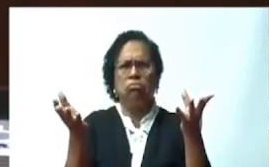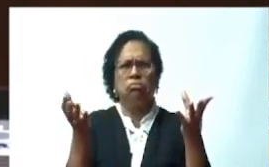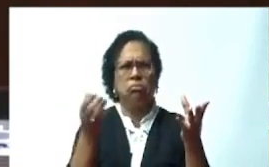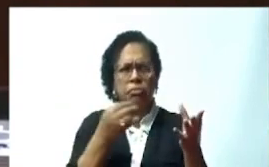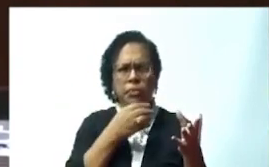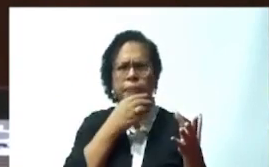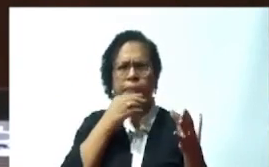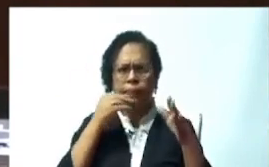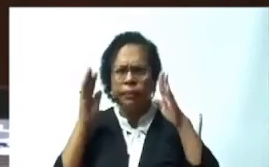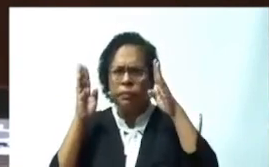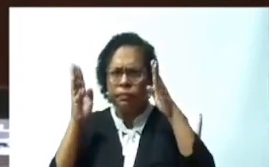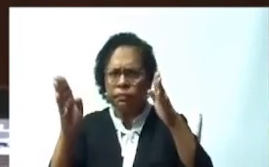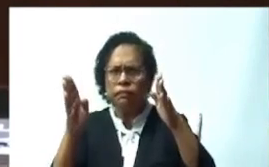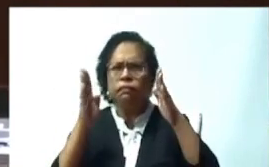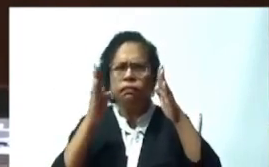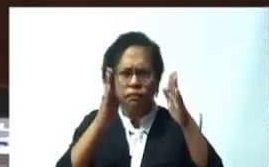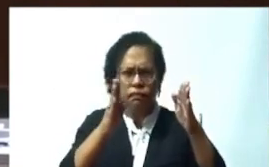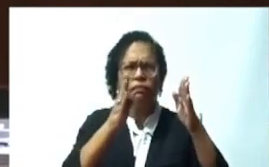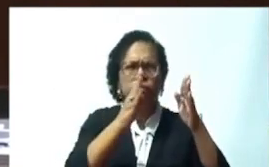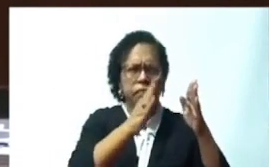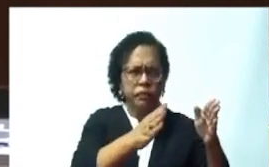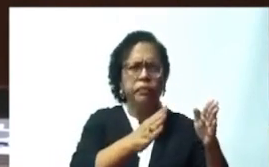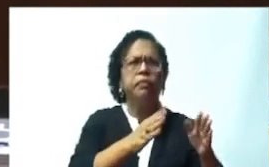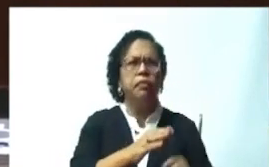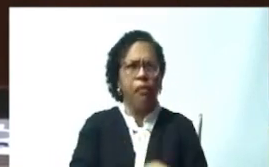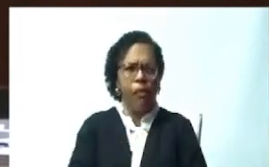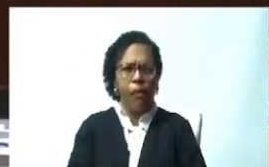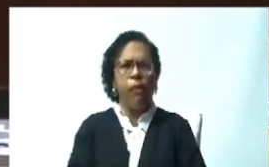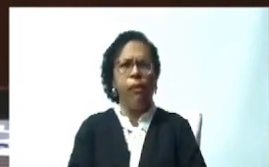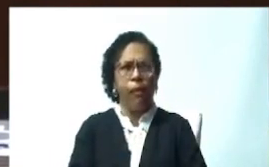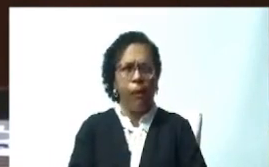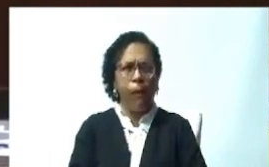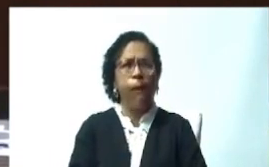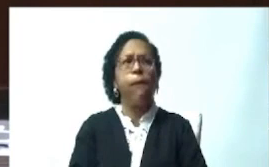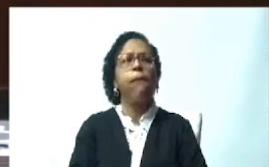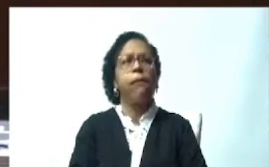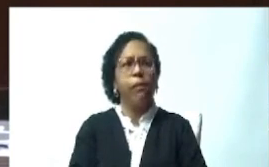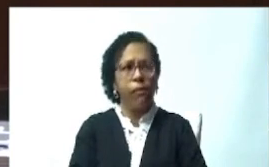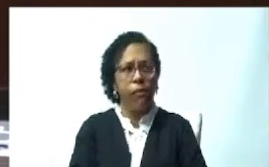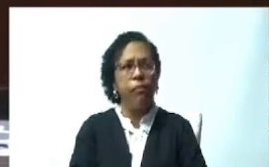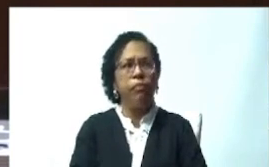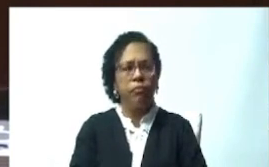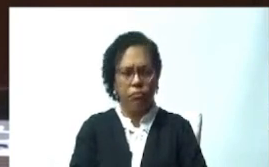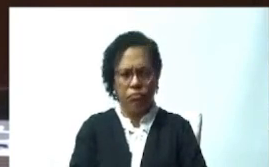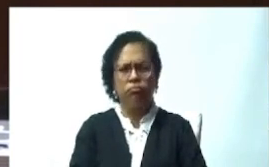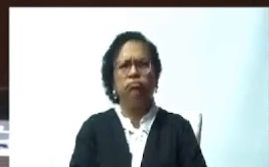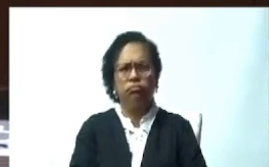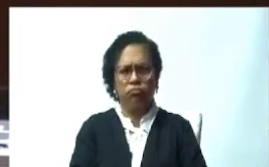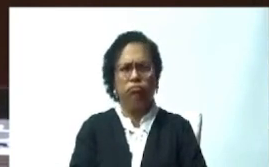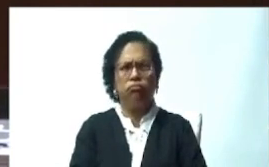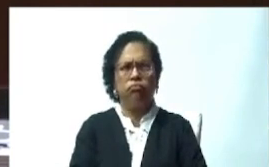concerten los arreglos. Por ejemplo, en los 6 meses, yo creo que